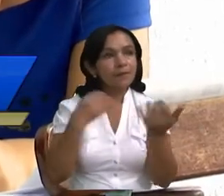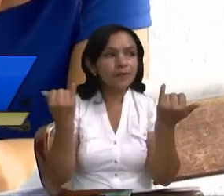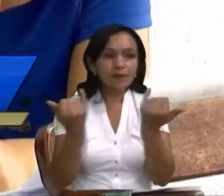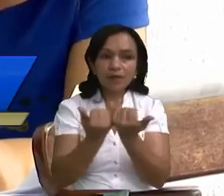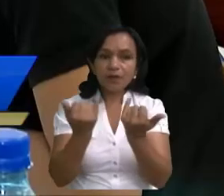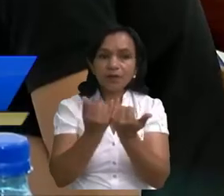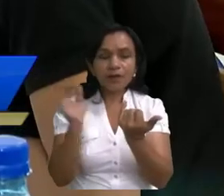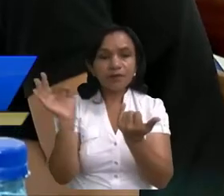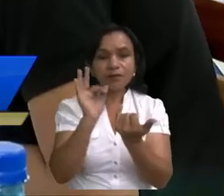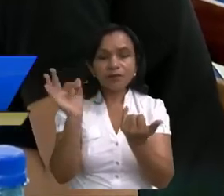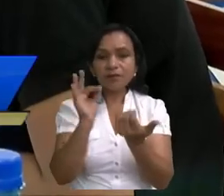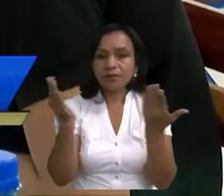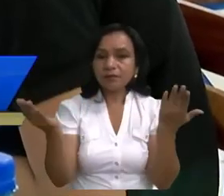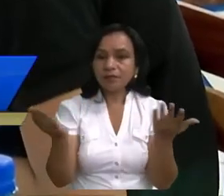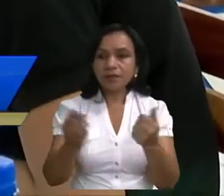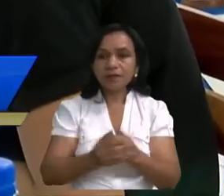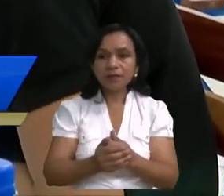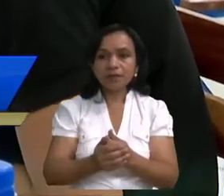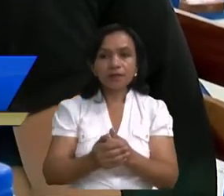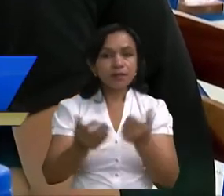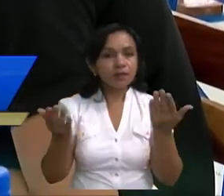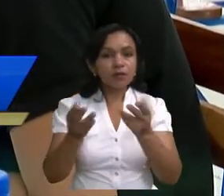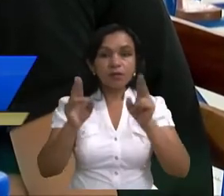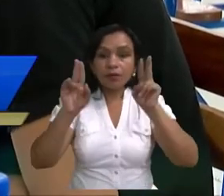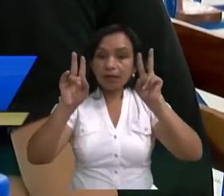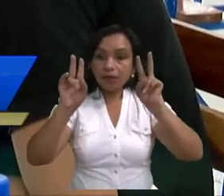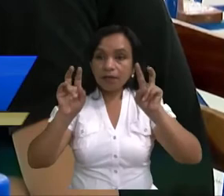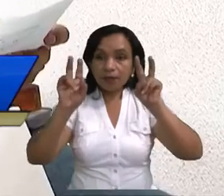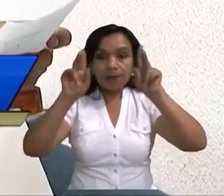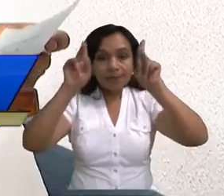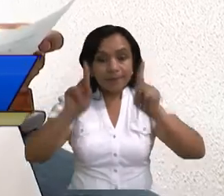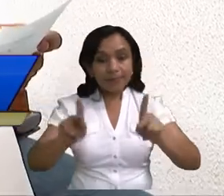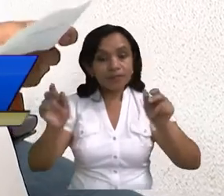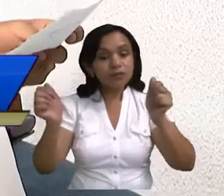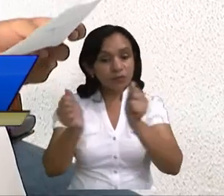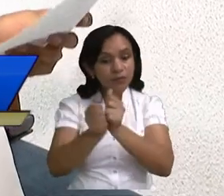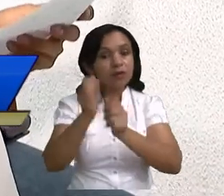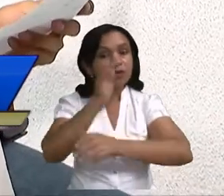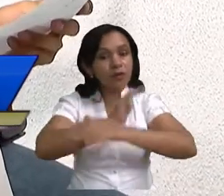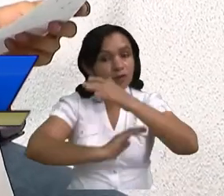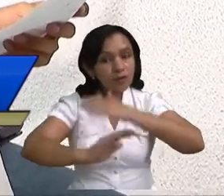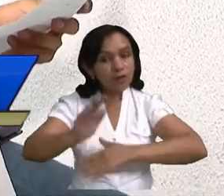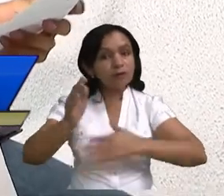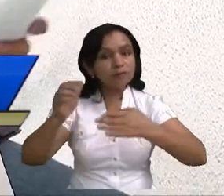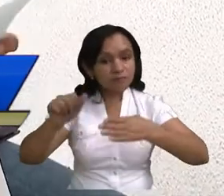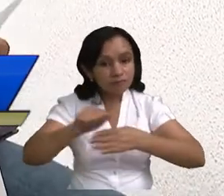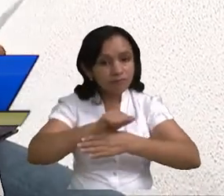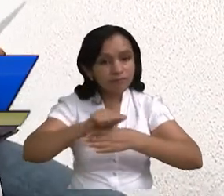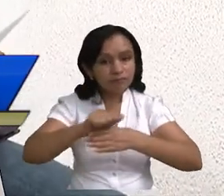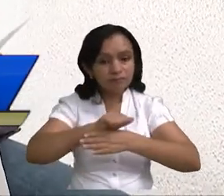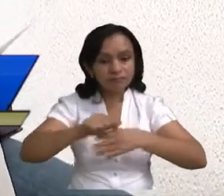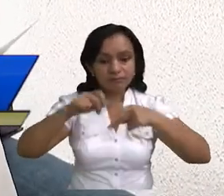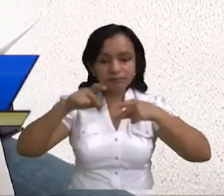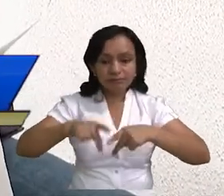la inclusividad en las personas con discapacidad, que también nos tenemos que estar preparando para